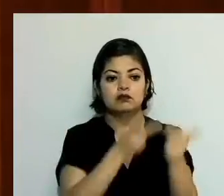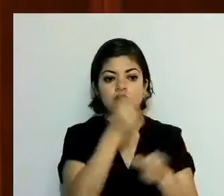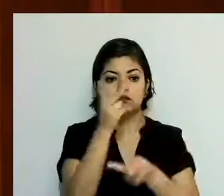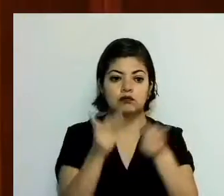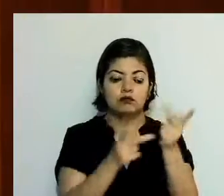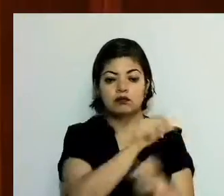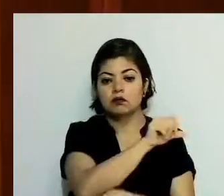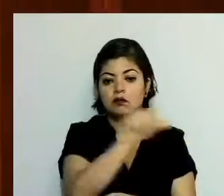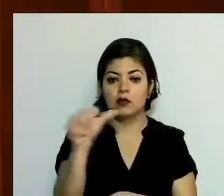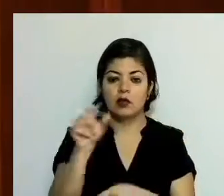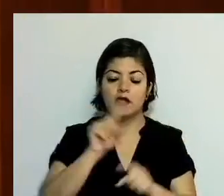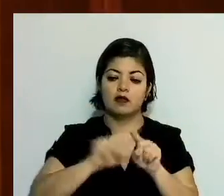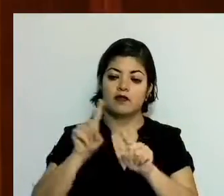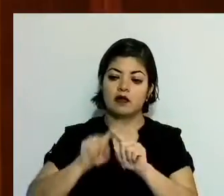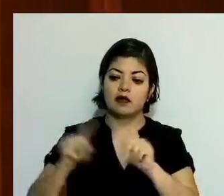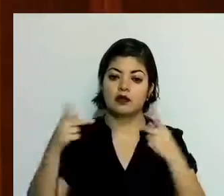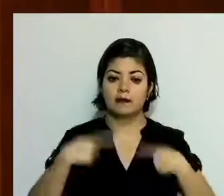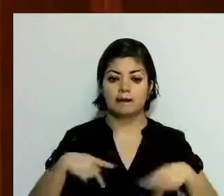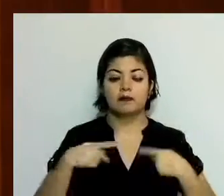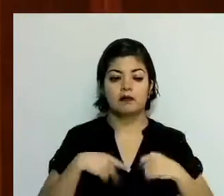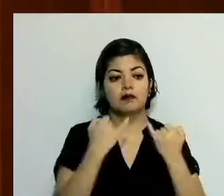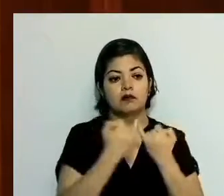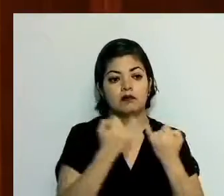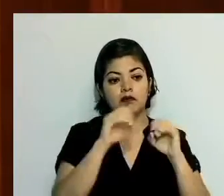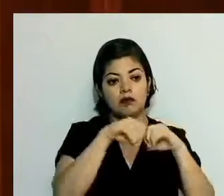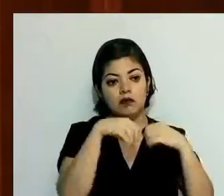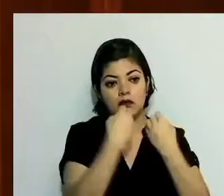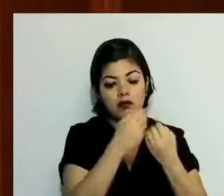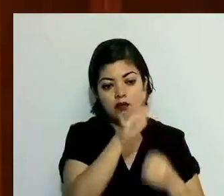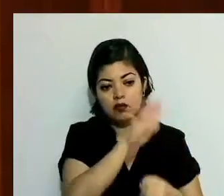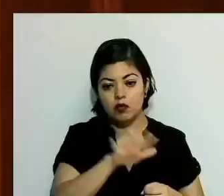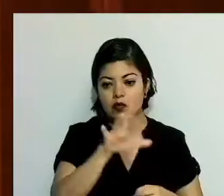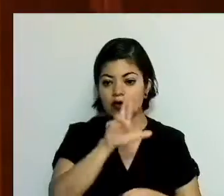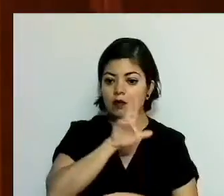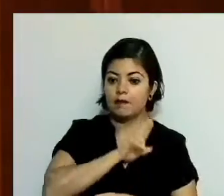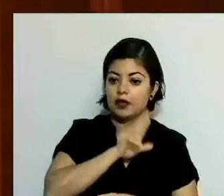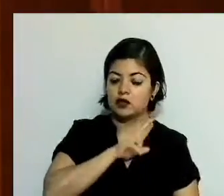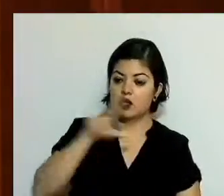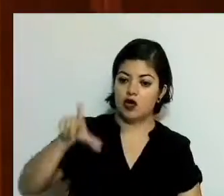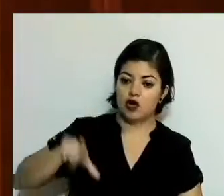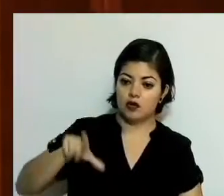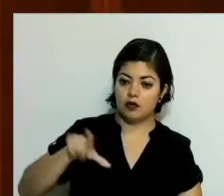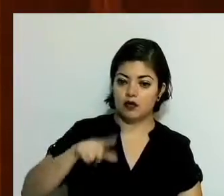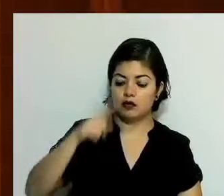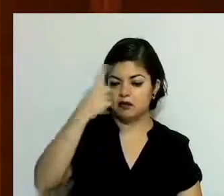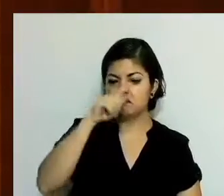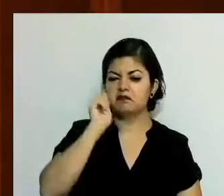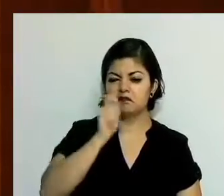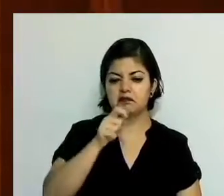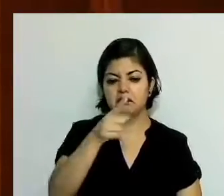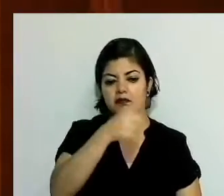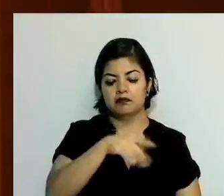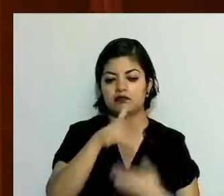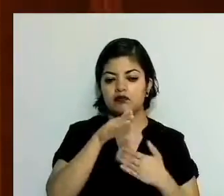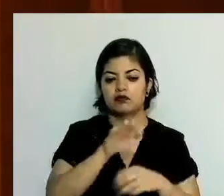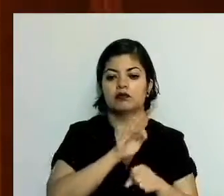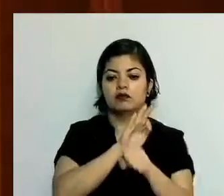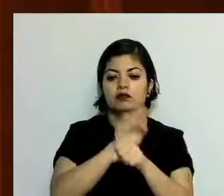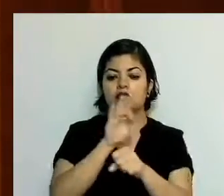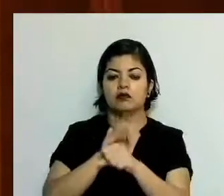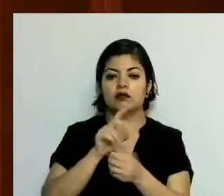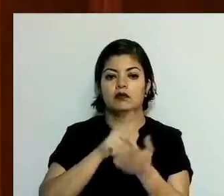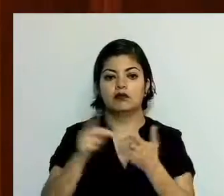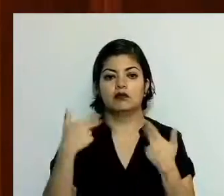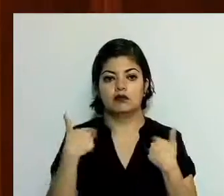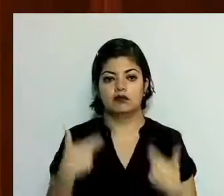civil, organismos públicos y privados que tuvieran por objeto la protección, defensa de los derechos humanos, y